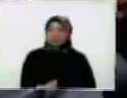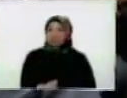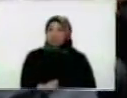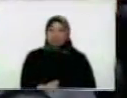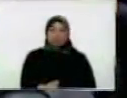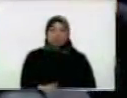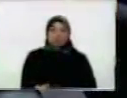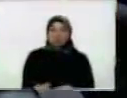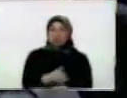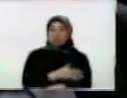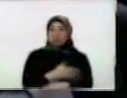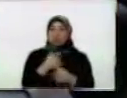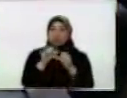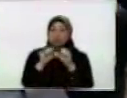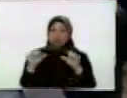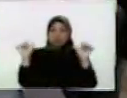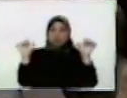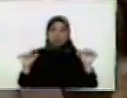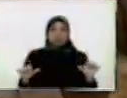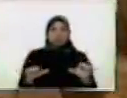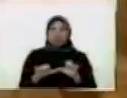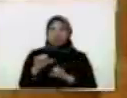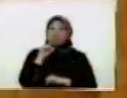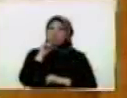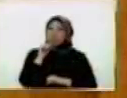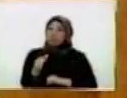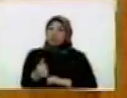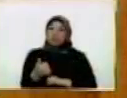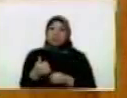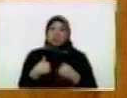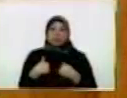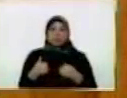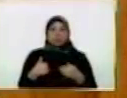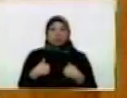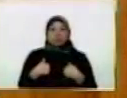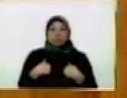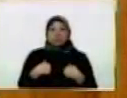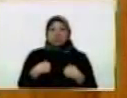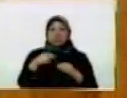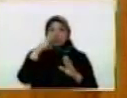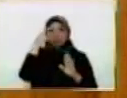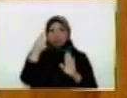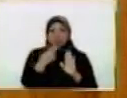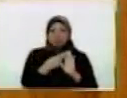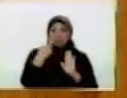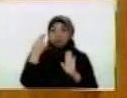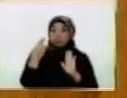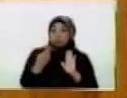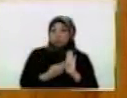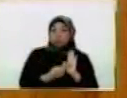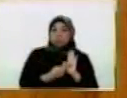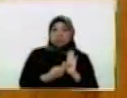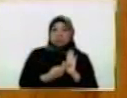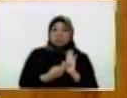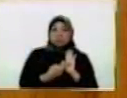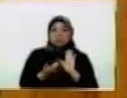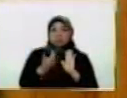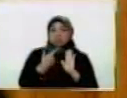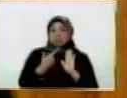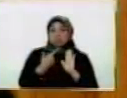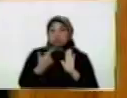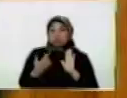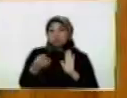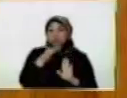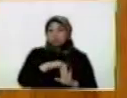un sistema hegemón donde la orden para quienes estuviese fuera de su órbita